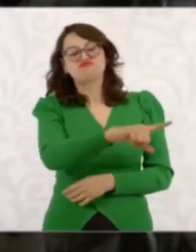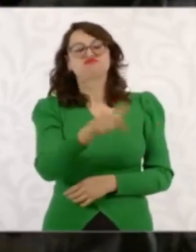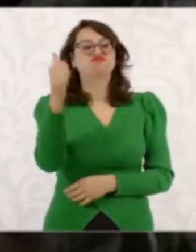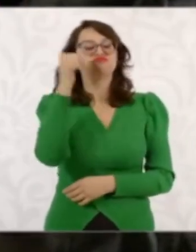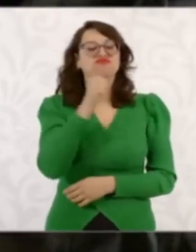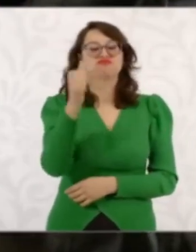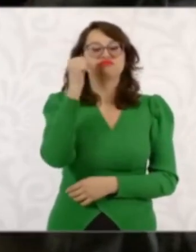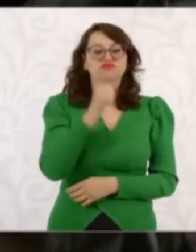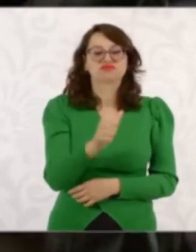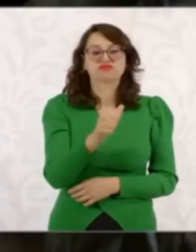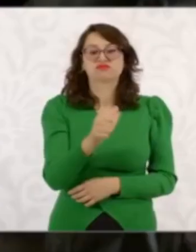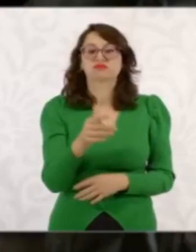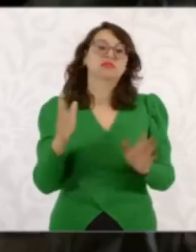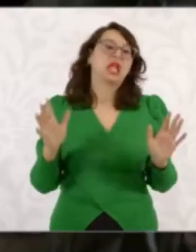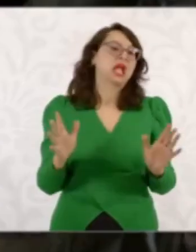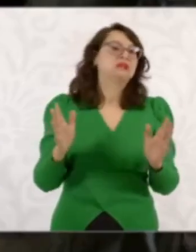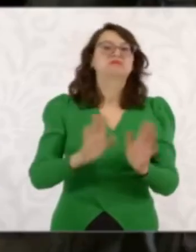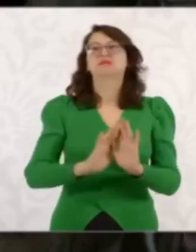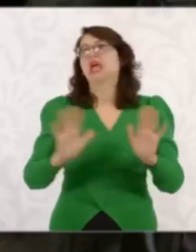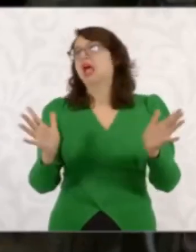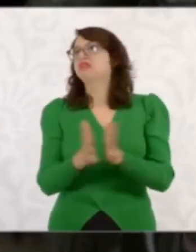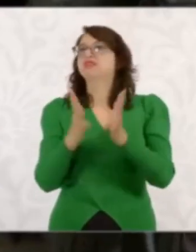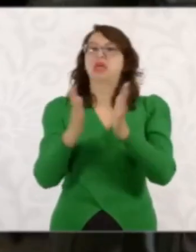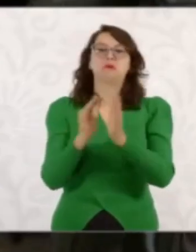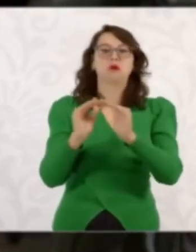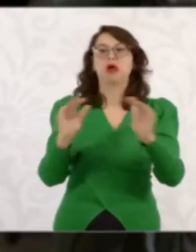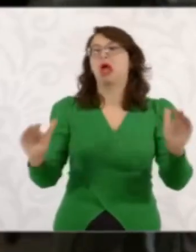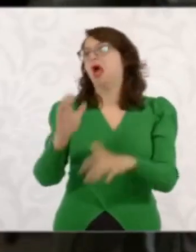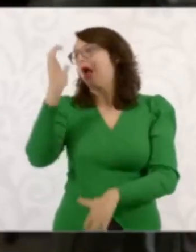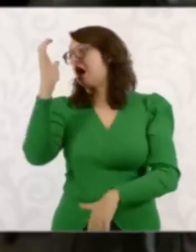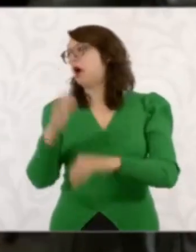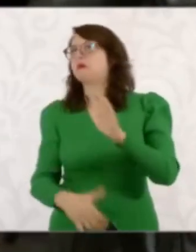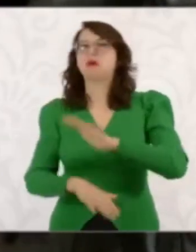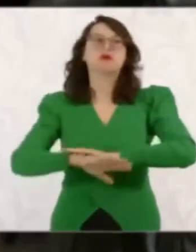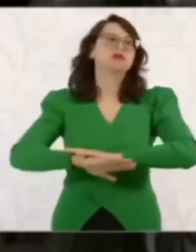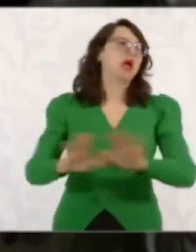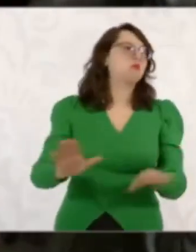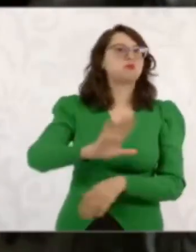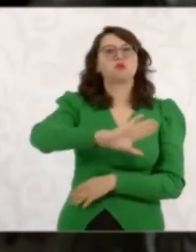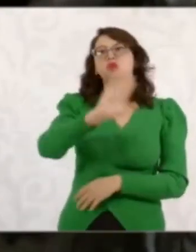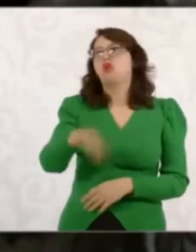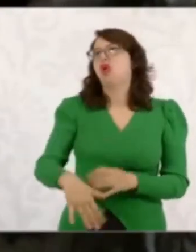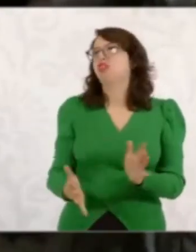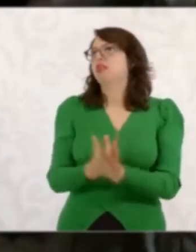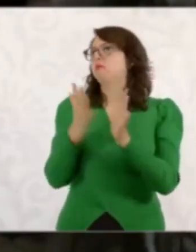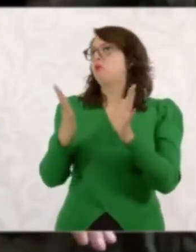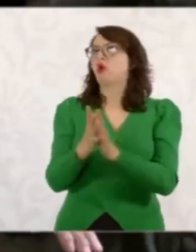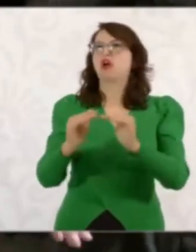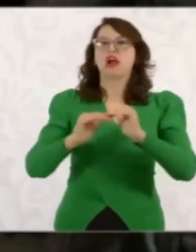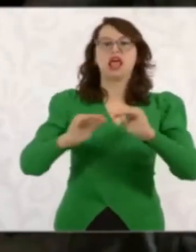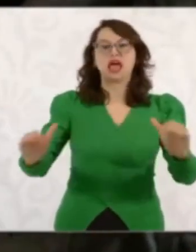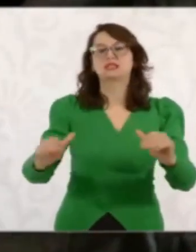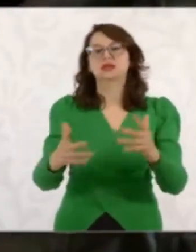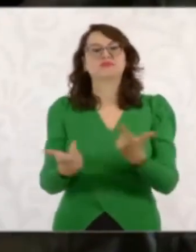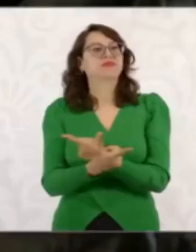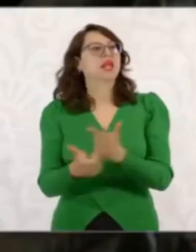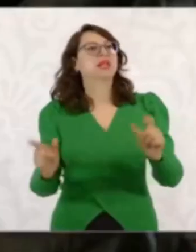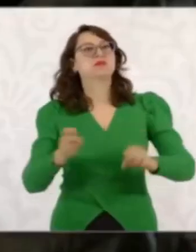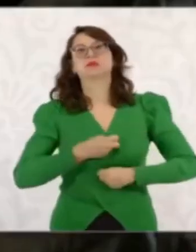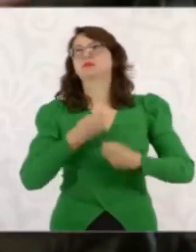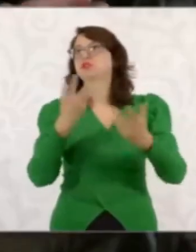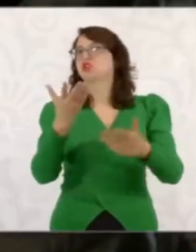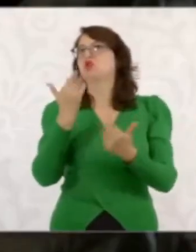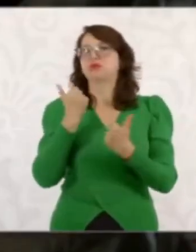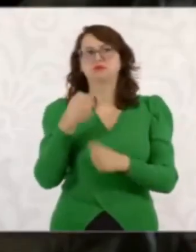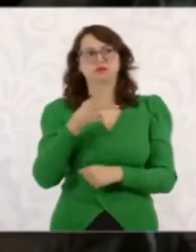luego, ya se acabó la democracia, está por acabarse la democracia, ya casi no hay libre expresión, pero